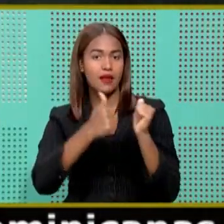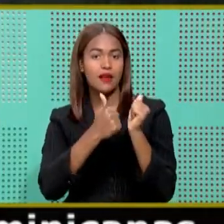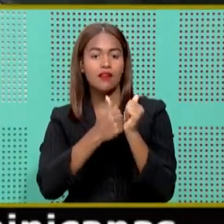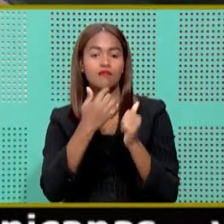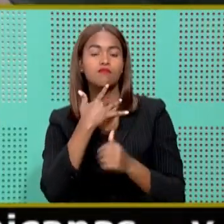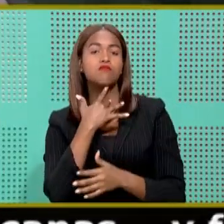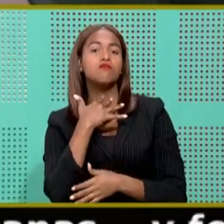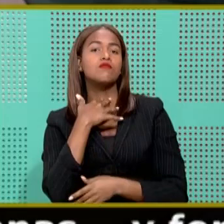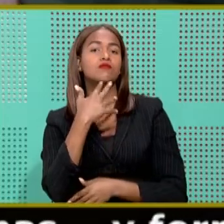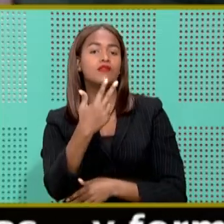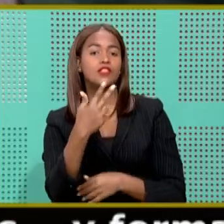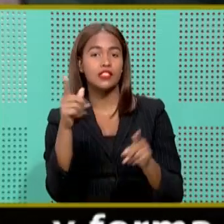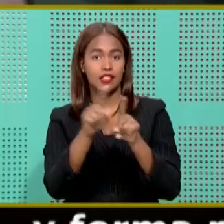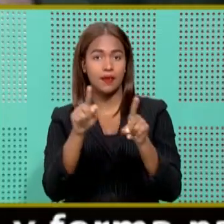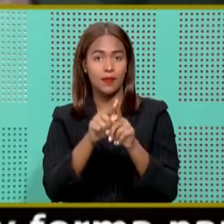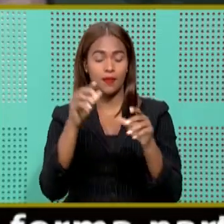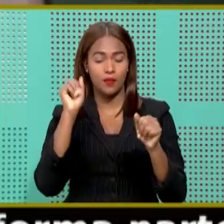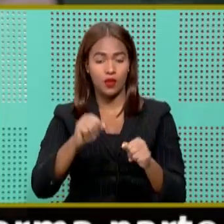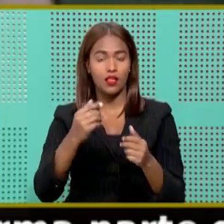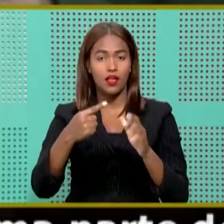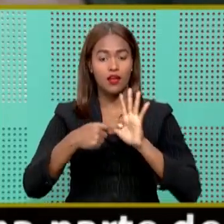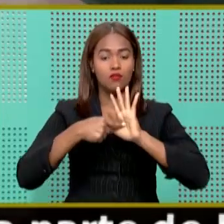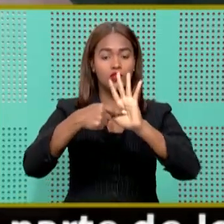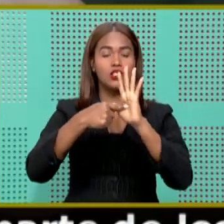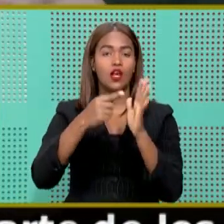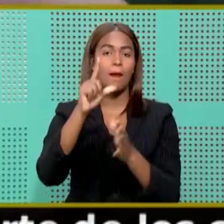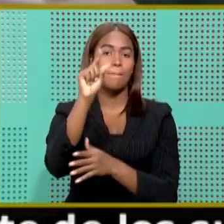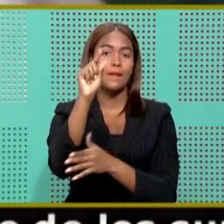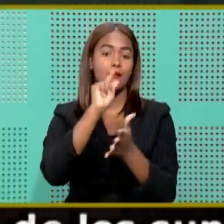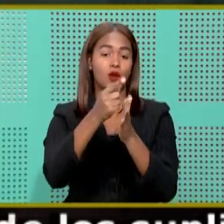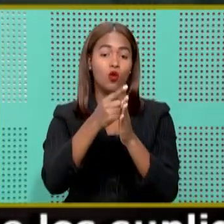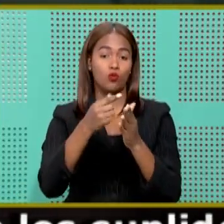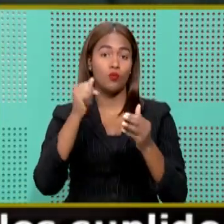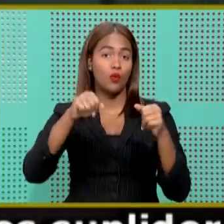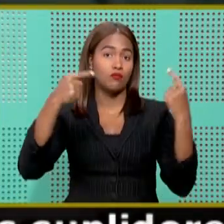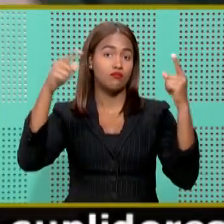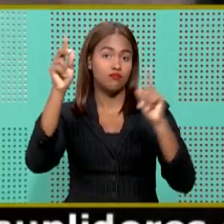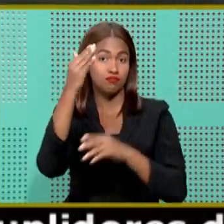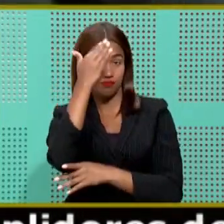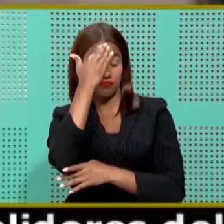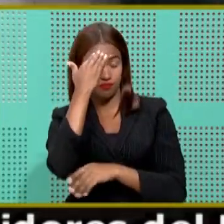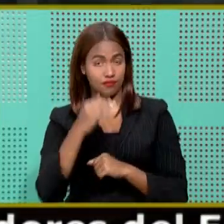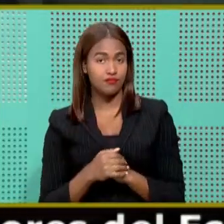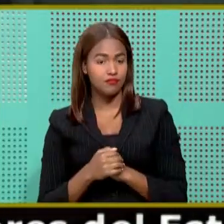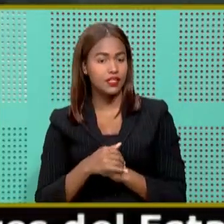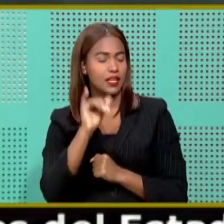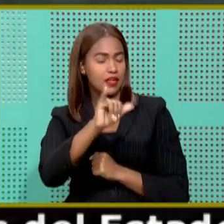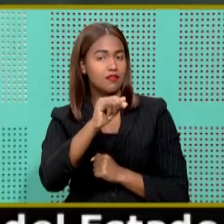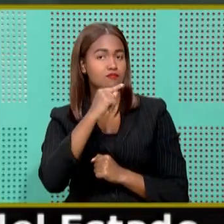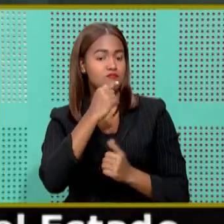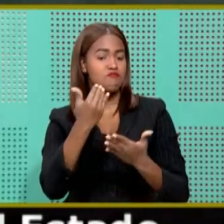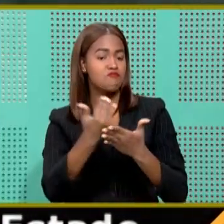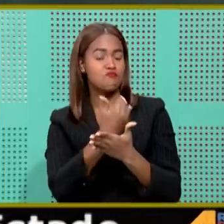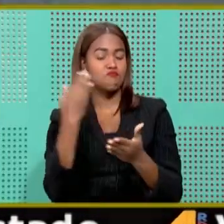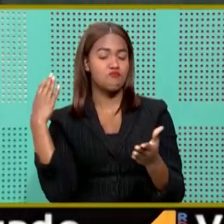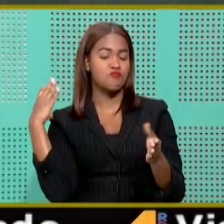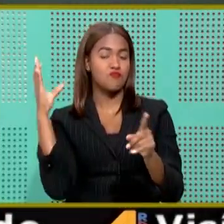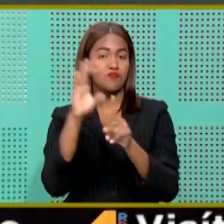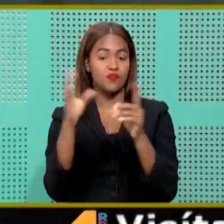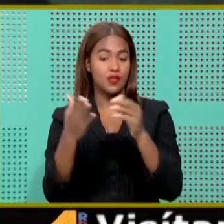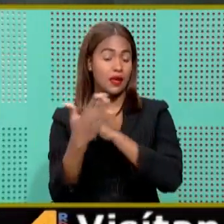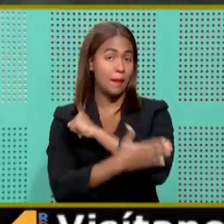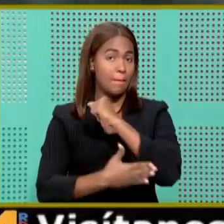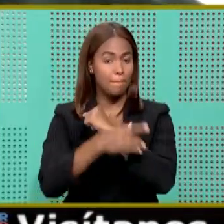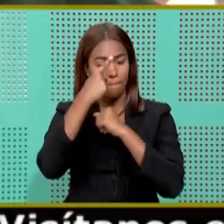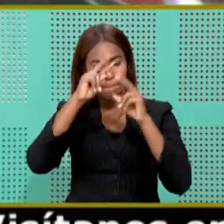y arrojar los resultados en tan solo 20 minutos. El novedoso método de diagnóstico ha sido certificado por el país debido a